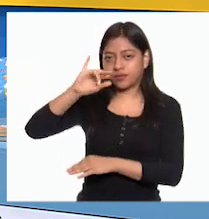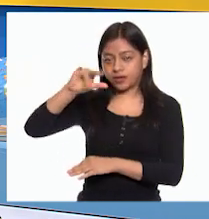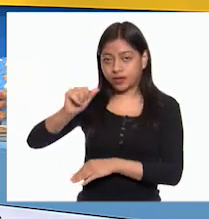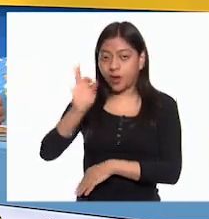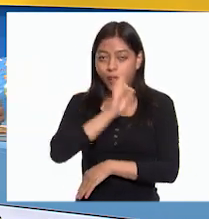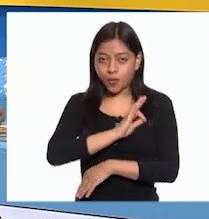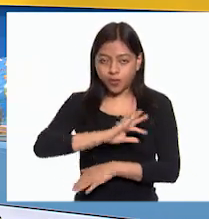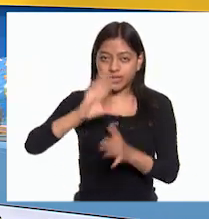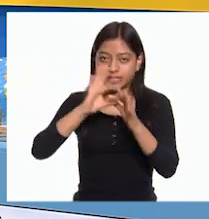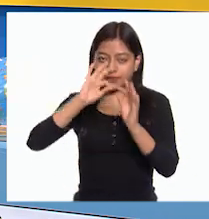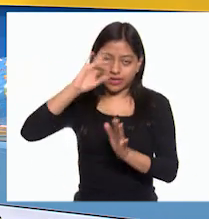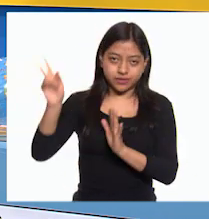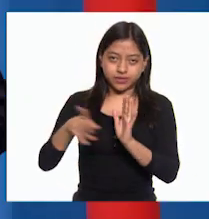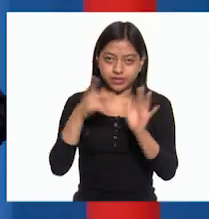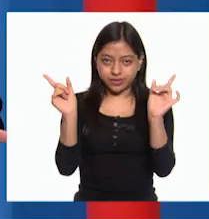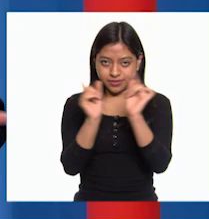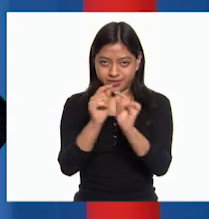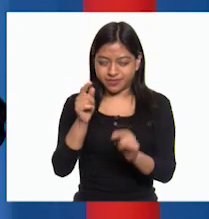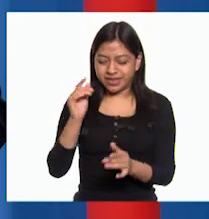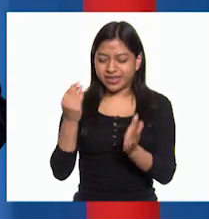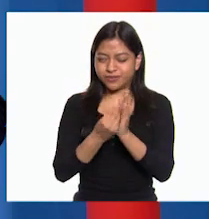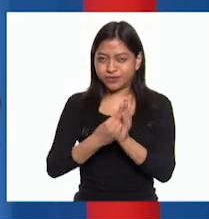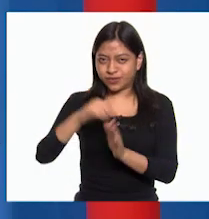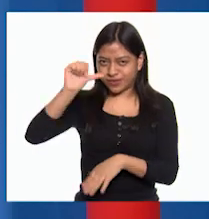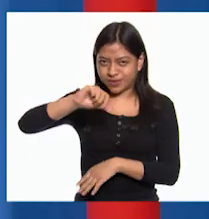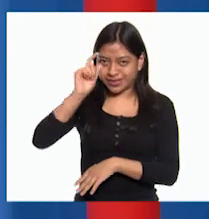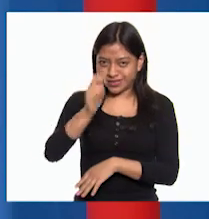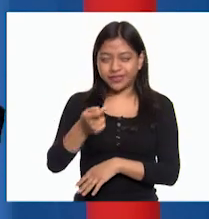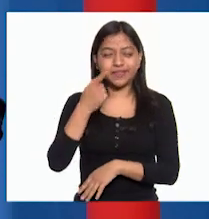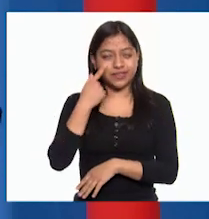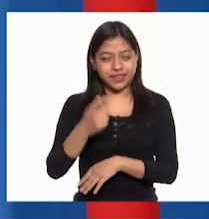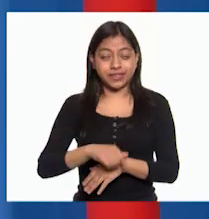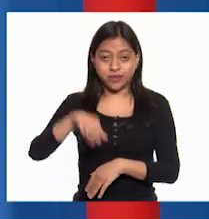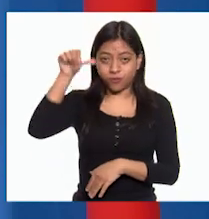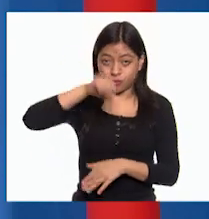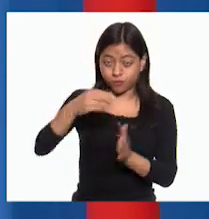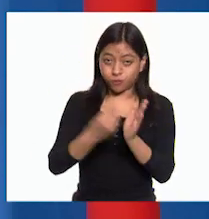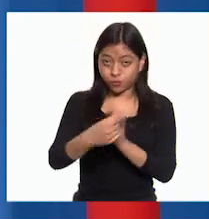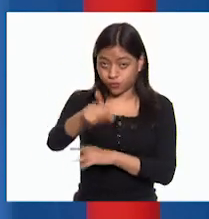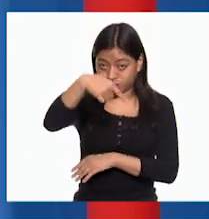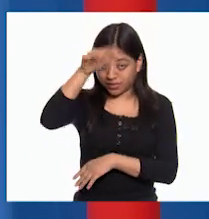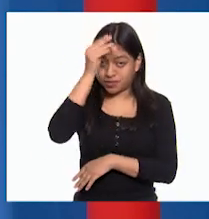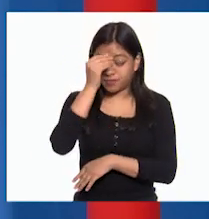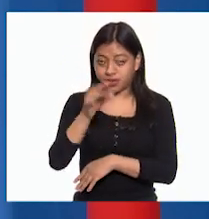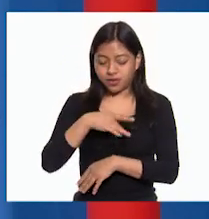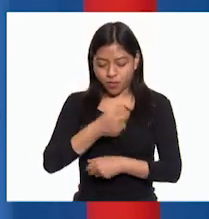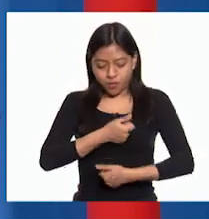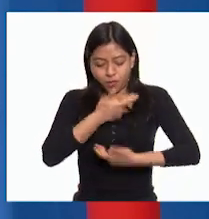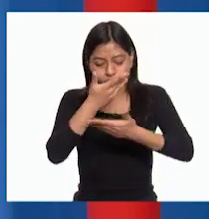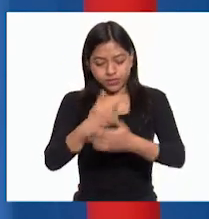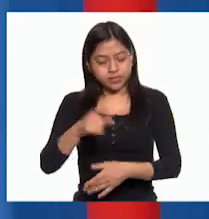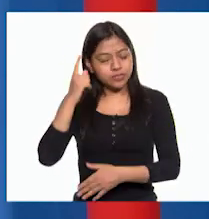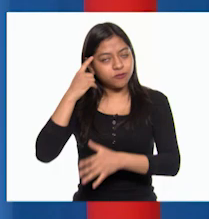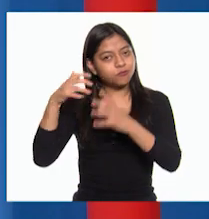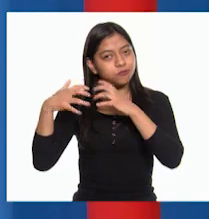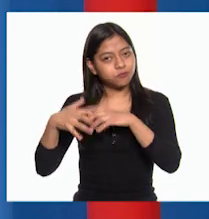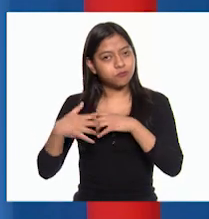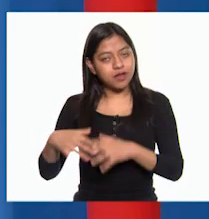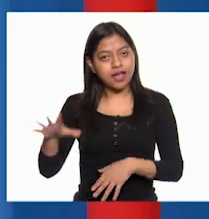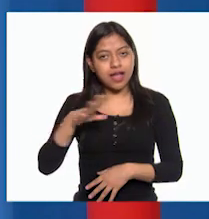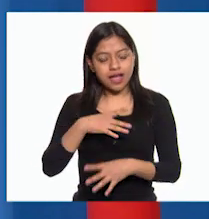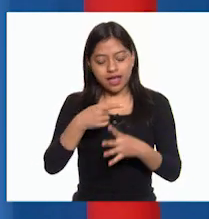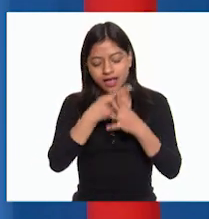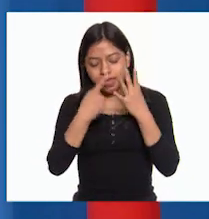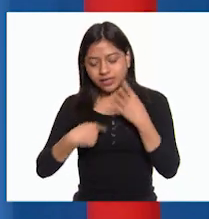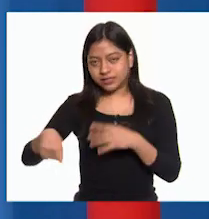la recapitulación final? Por supuesto. Continuamos reflexionando sobre la poesía en buena medida gracias a un par de notas